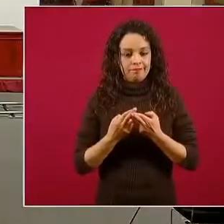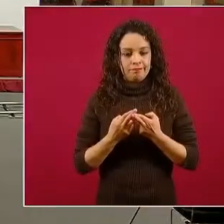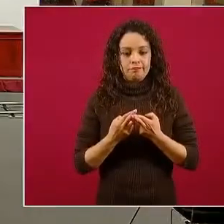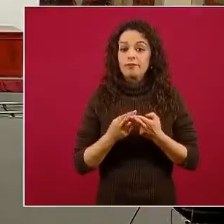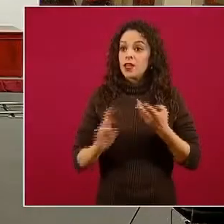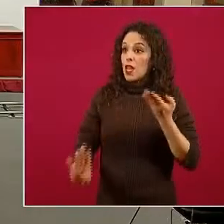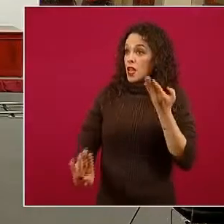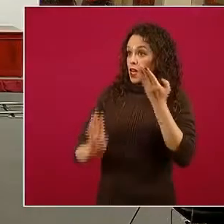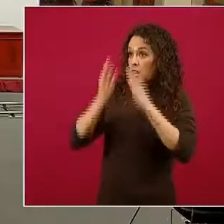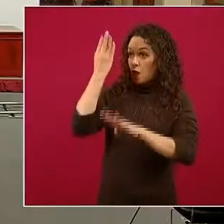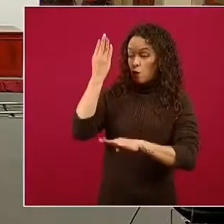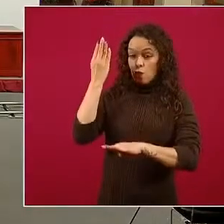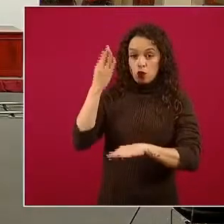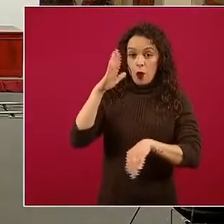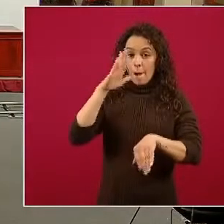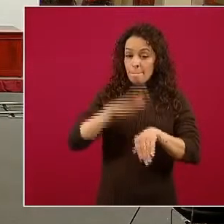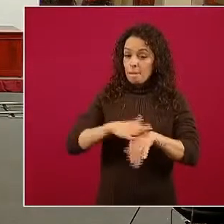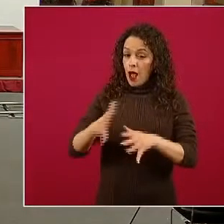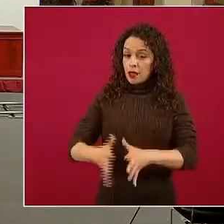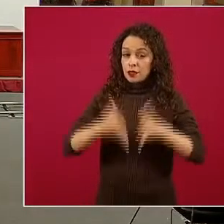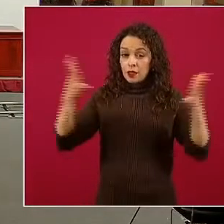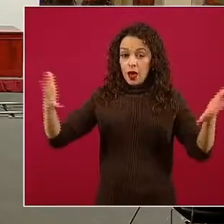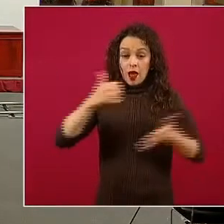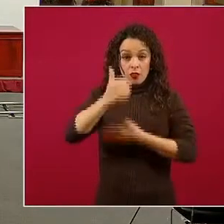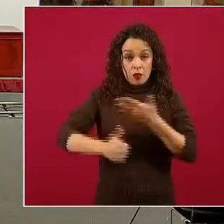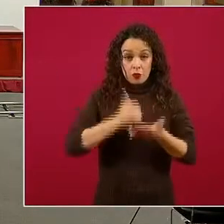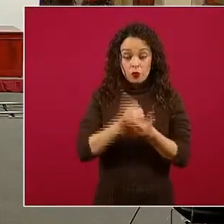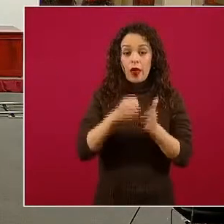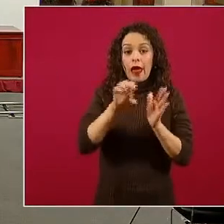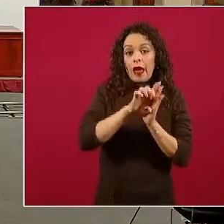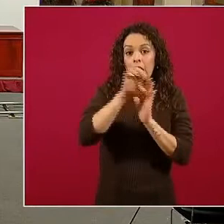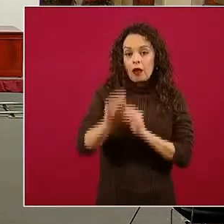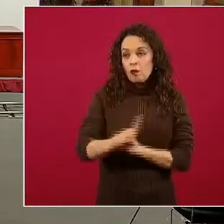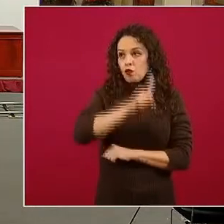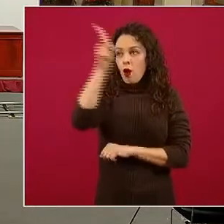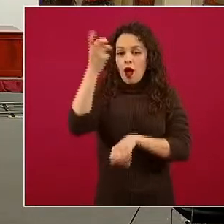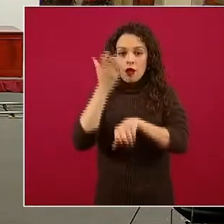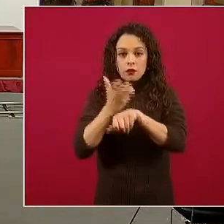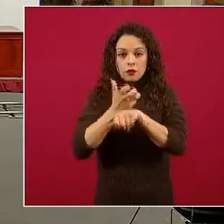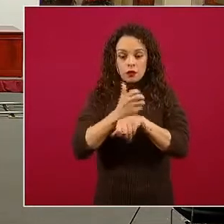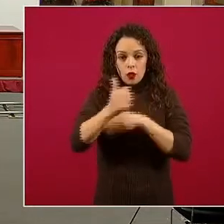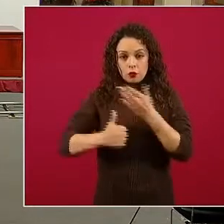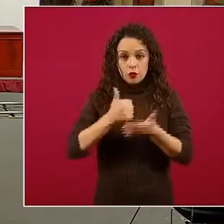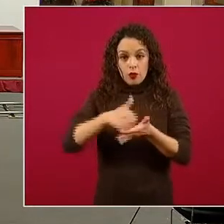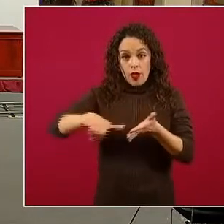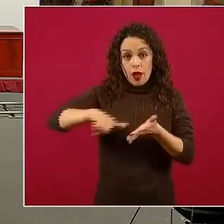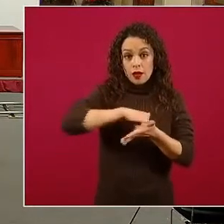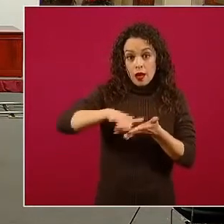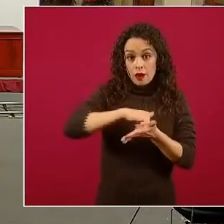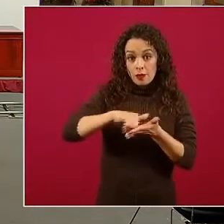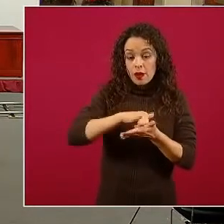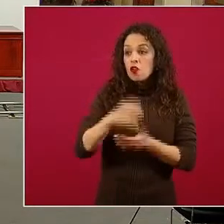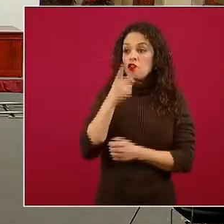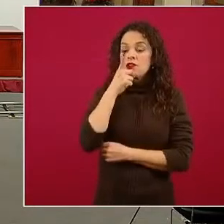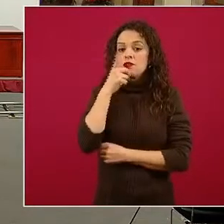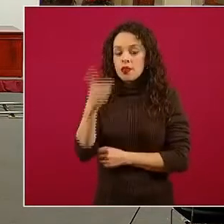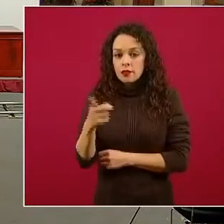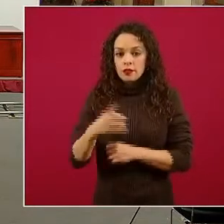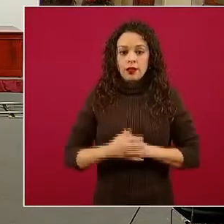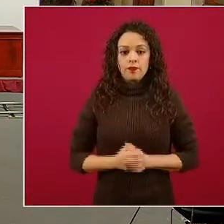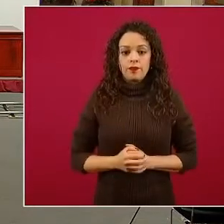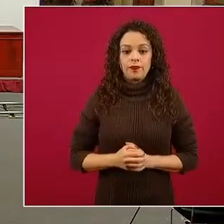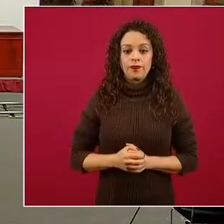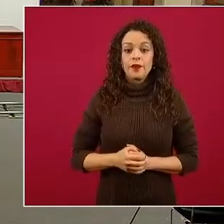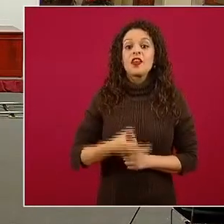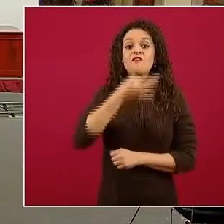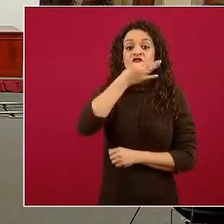las grandes metrópolis, como Nueva York, la ciudad de Nueva York, revelan que la contribución de las